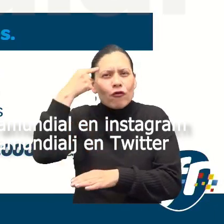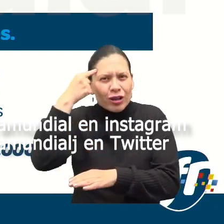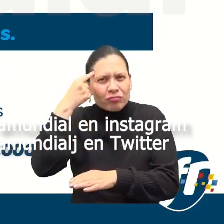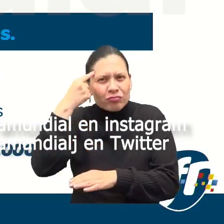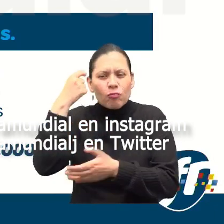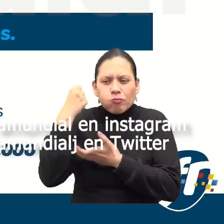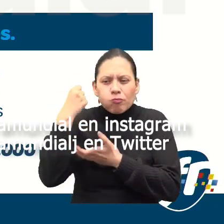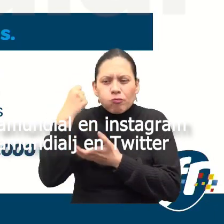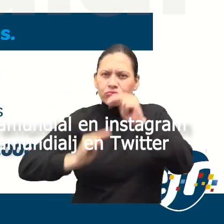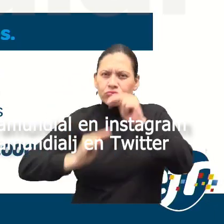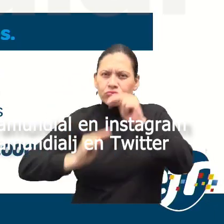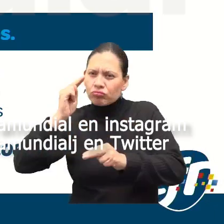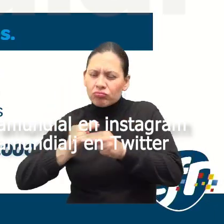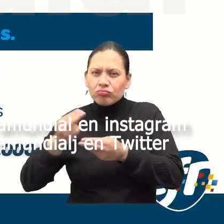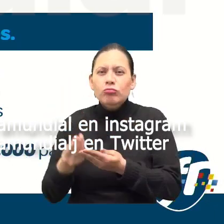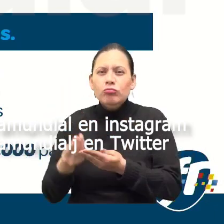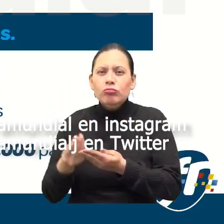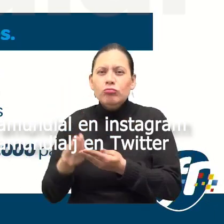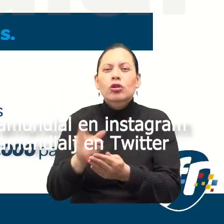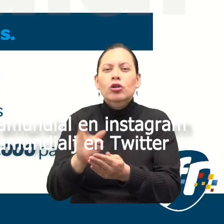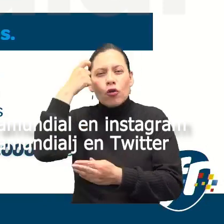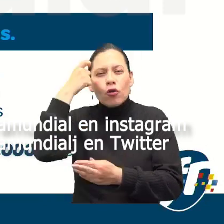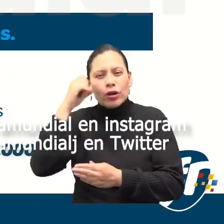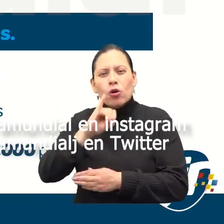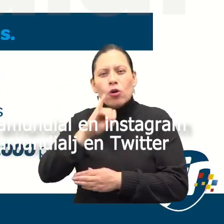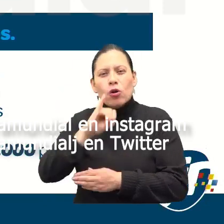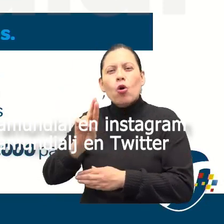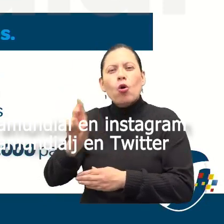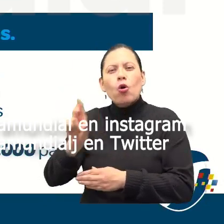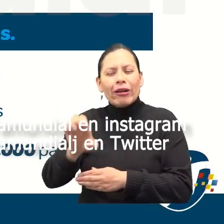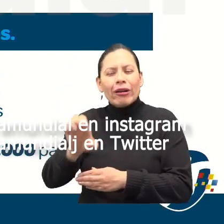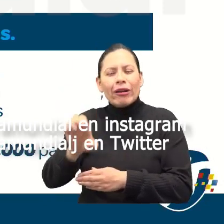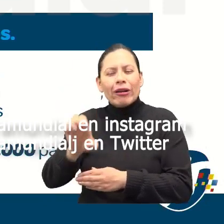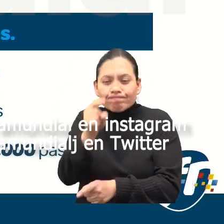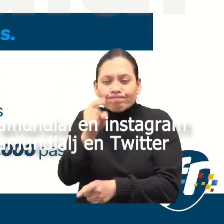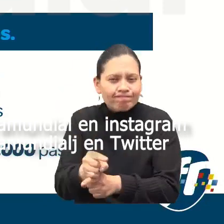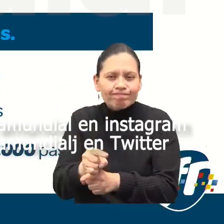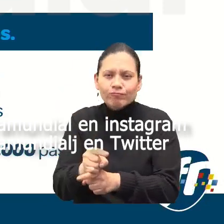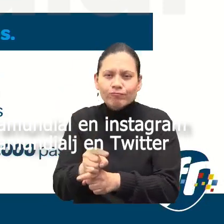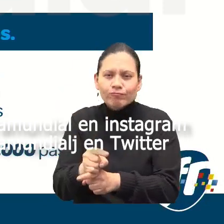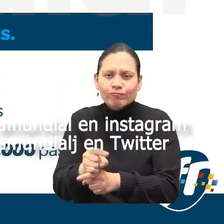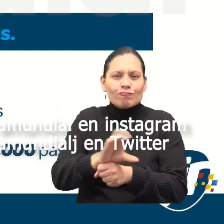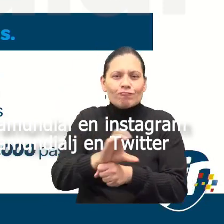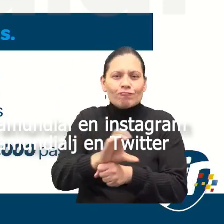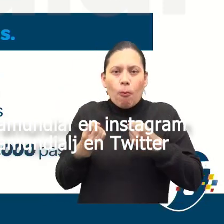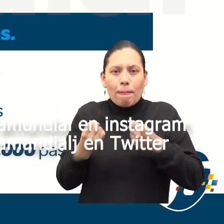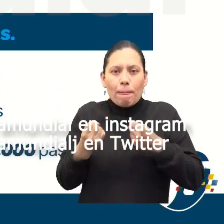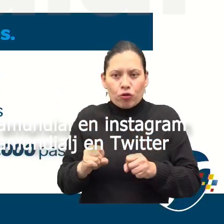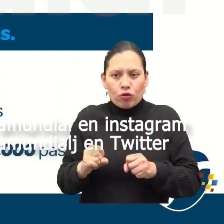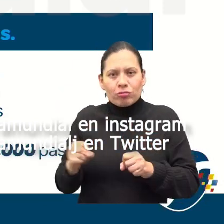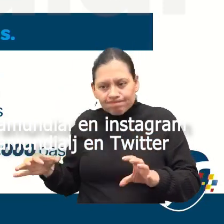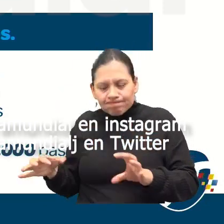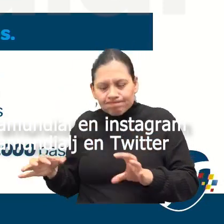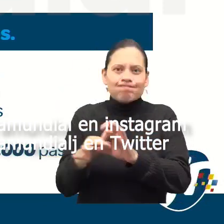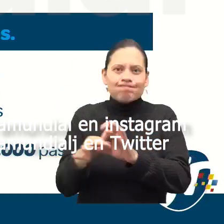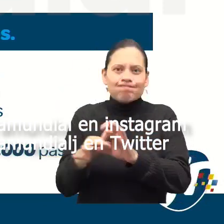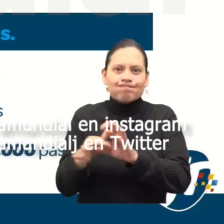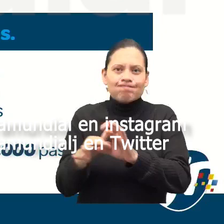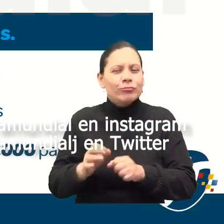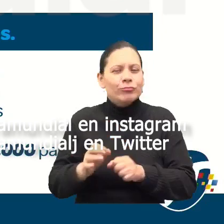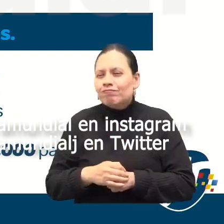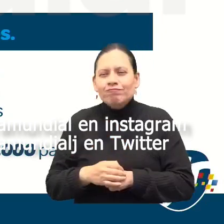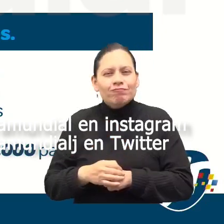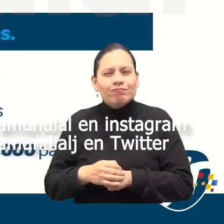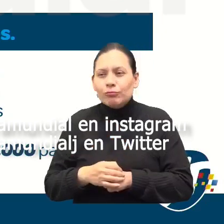su estructuración, que fue el del gobernador Jorge Rey, no logró que Bogotá, como dicen comúnmente, se hubiera subido al tren.